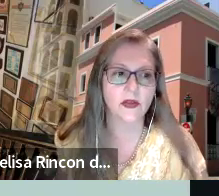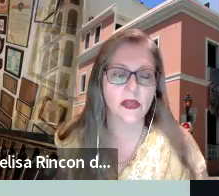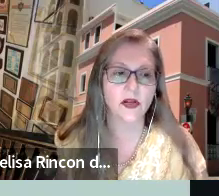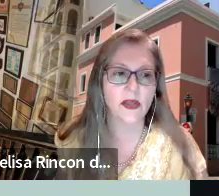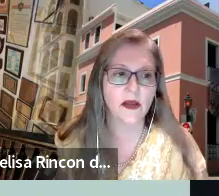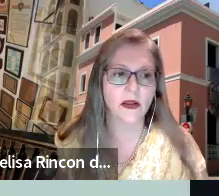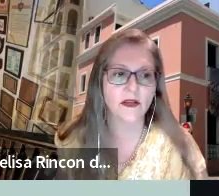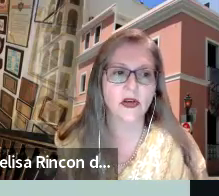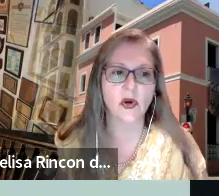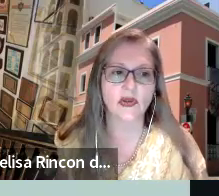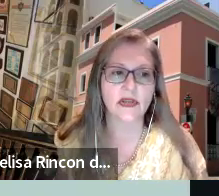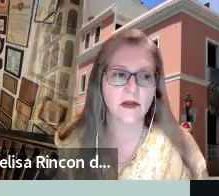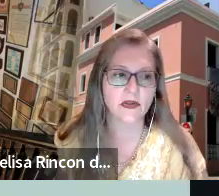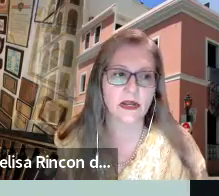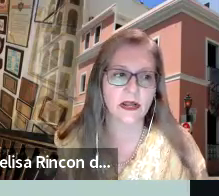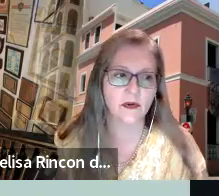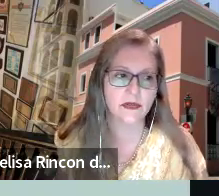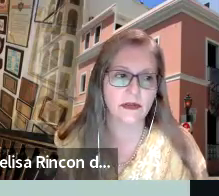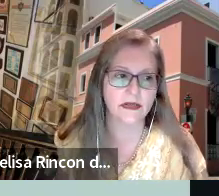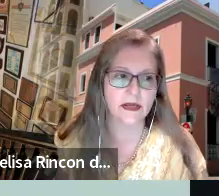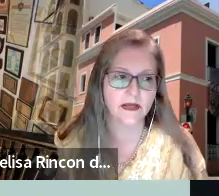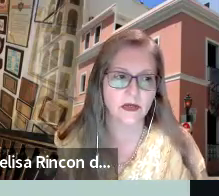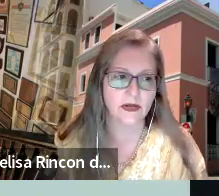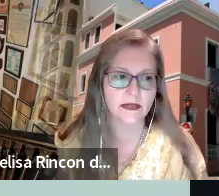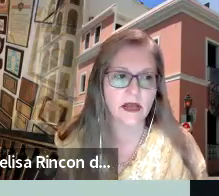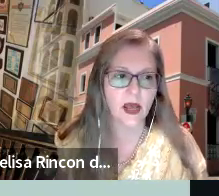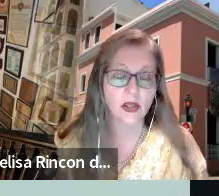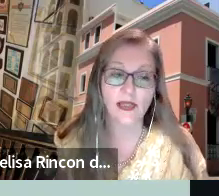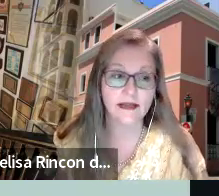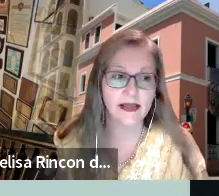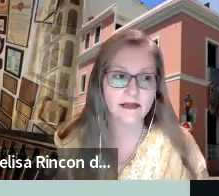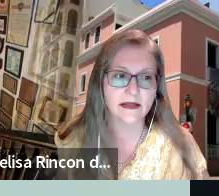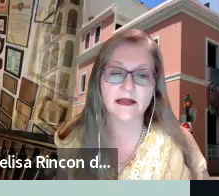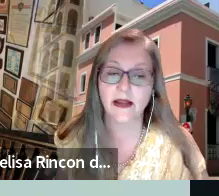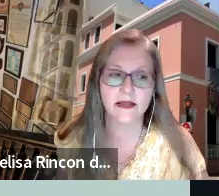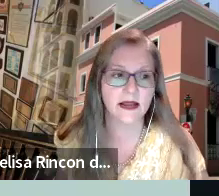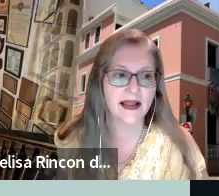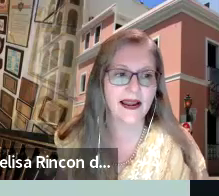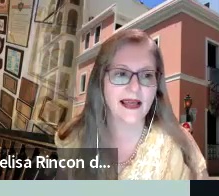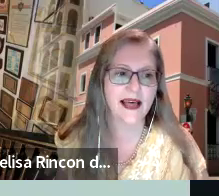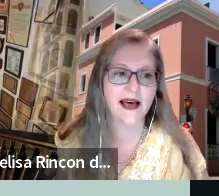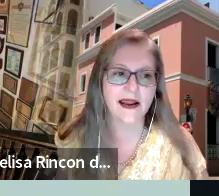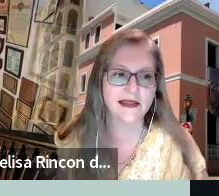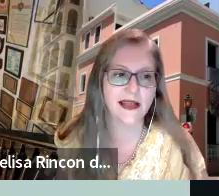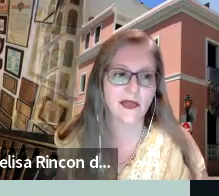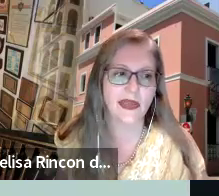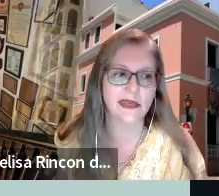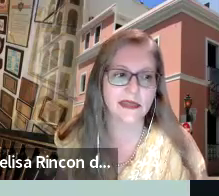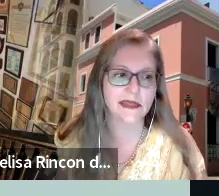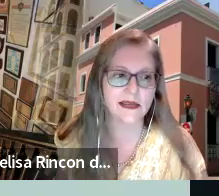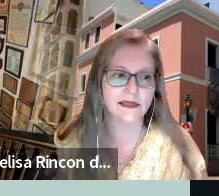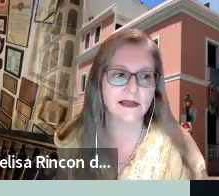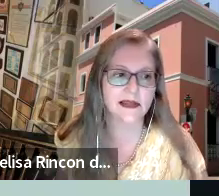mismo año dentro de la colección Océanos y Libros, Investigaciones. Todas estas que Salazar Anglada ha realizado